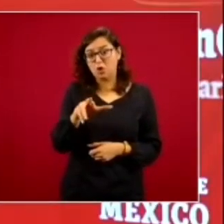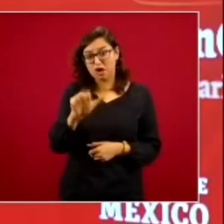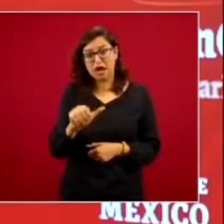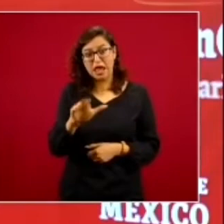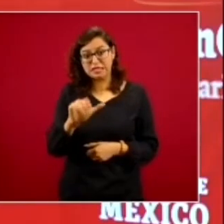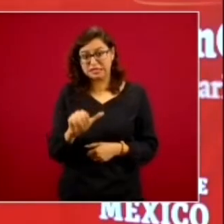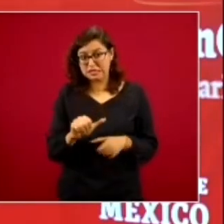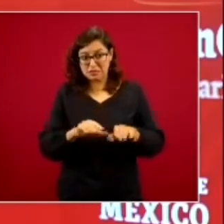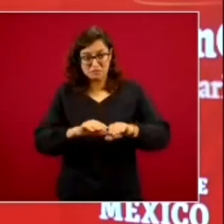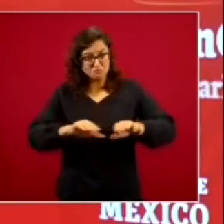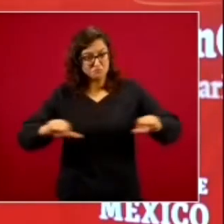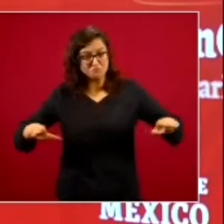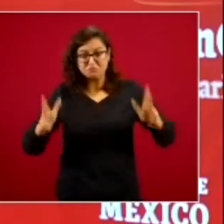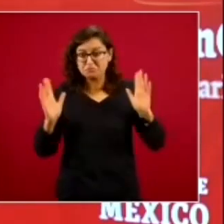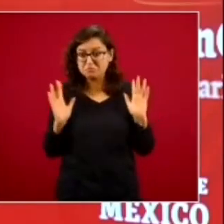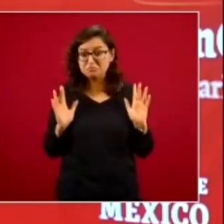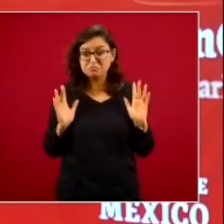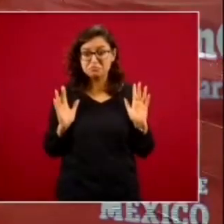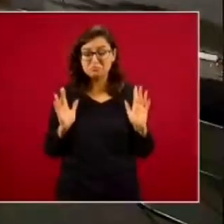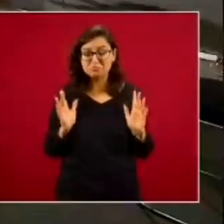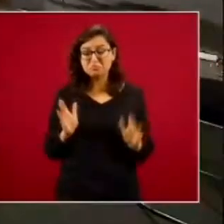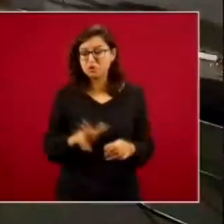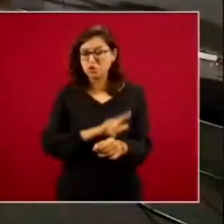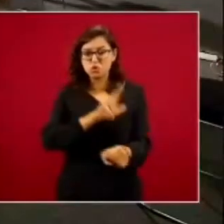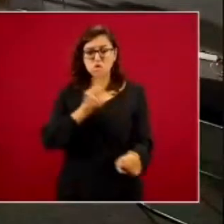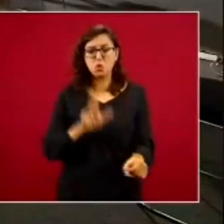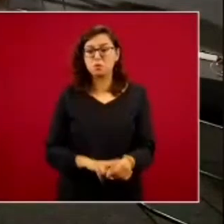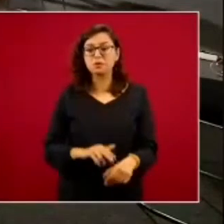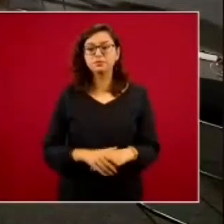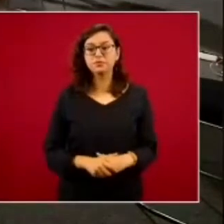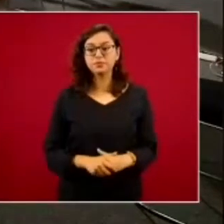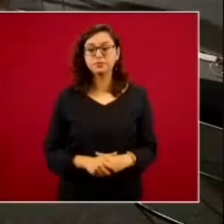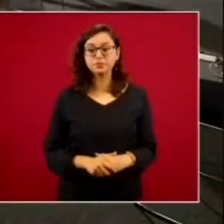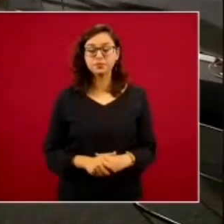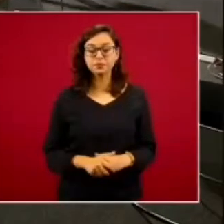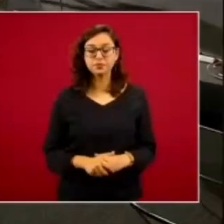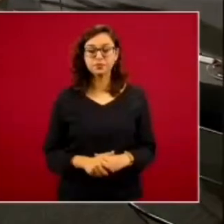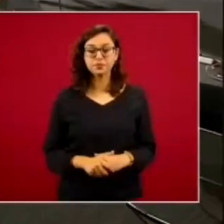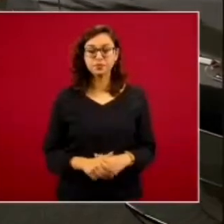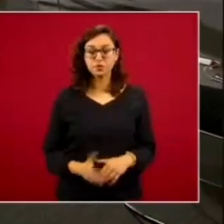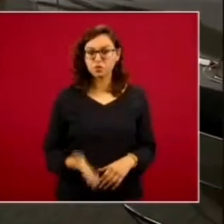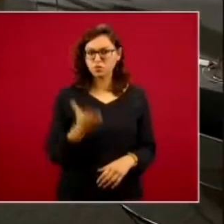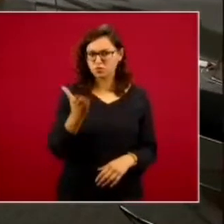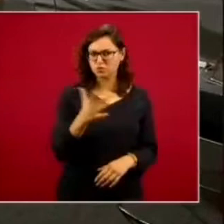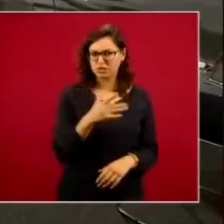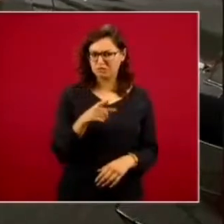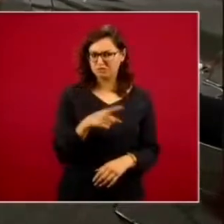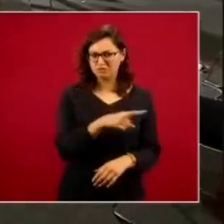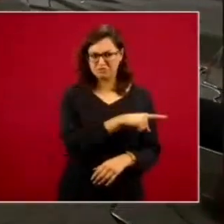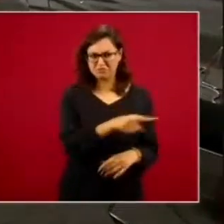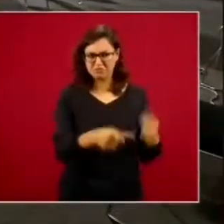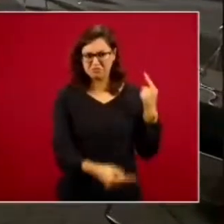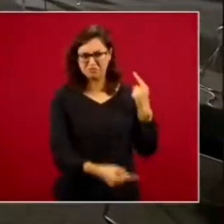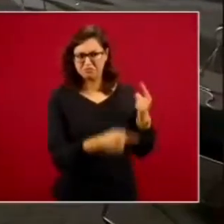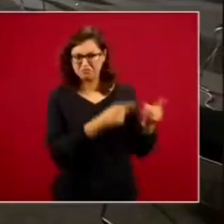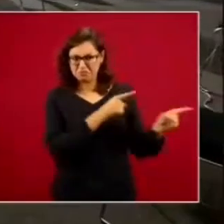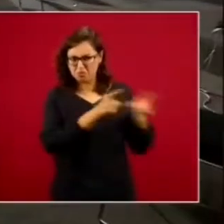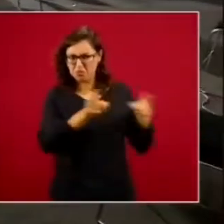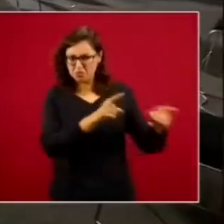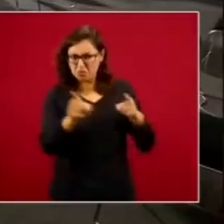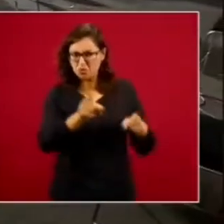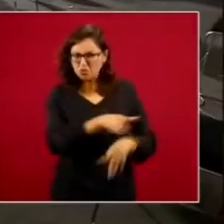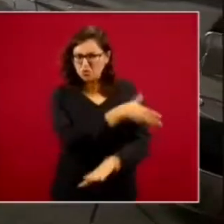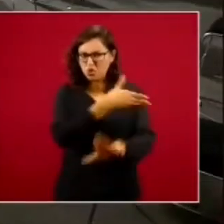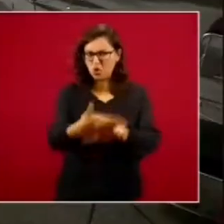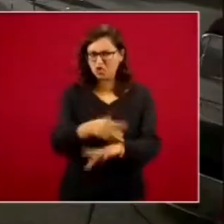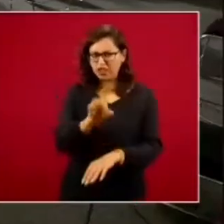es completamente normal. ¿Rechaza estas declaraciones, esto que digan que usted atenta